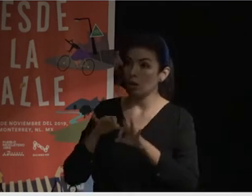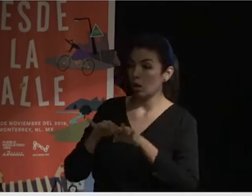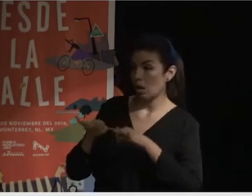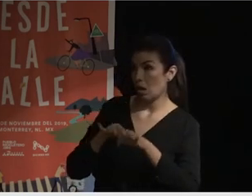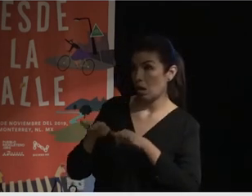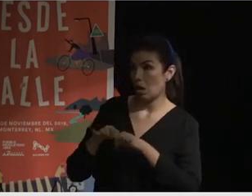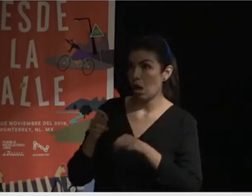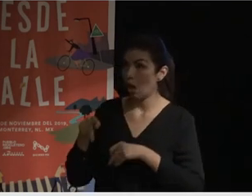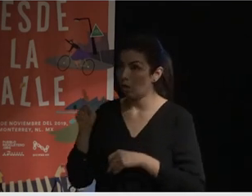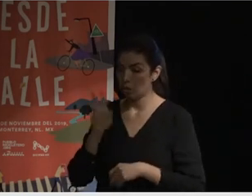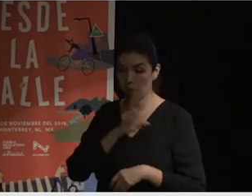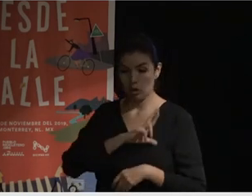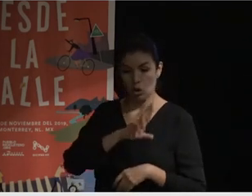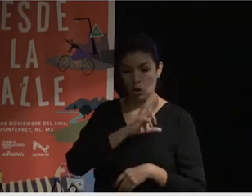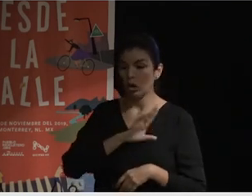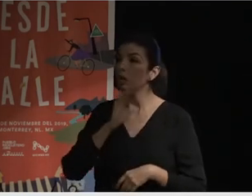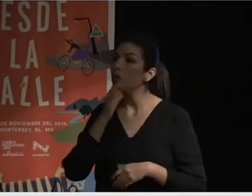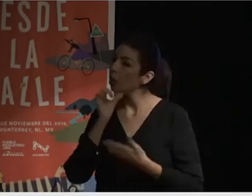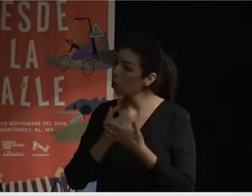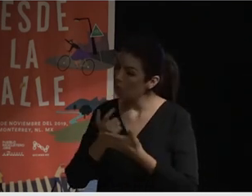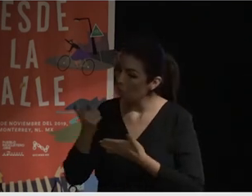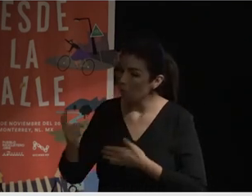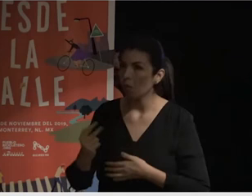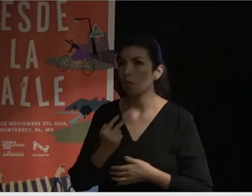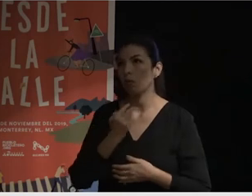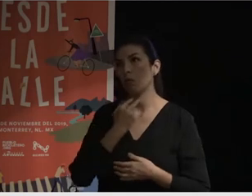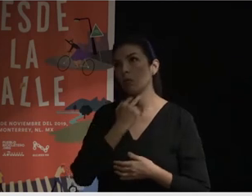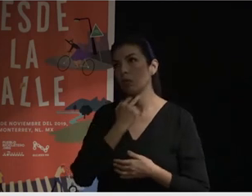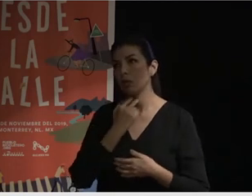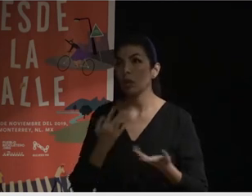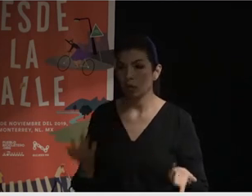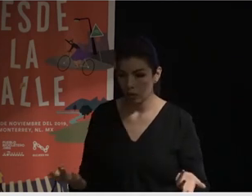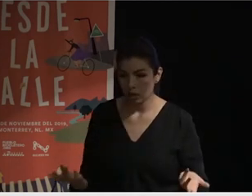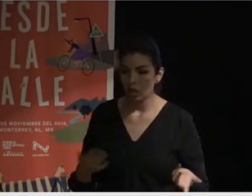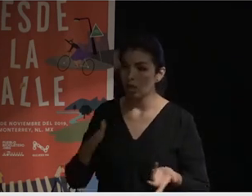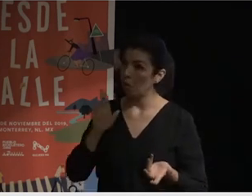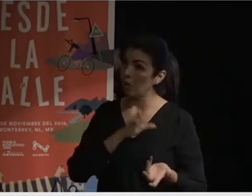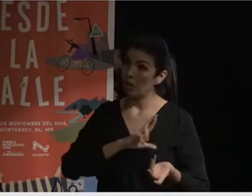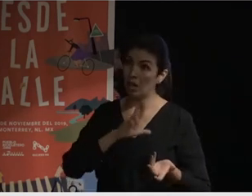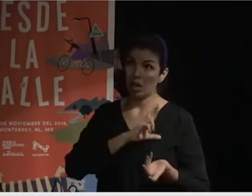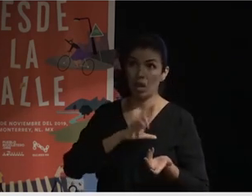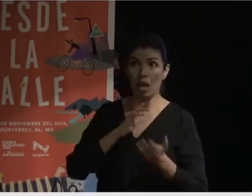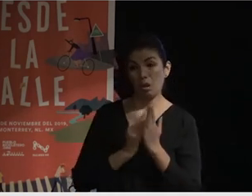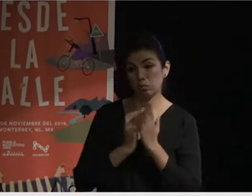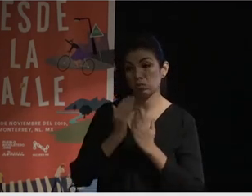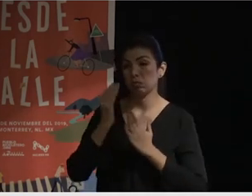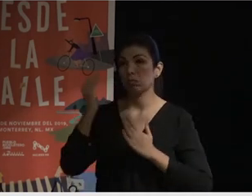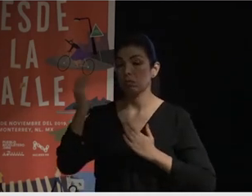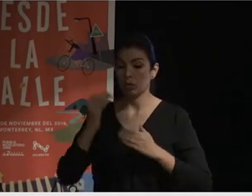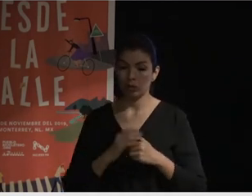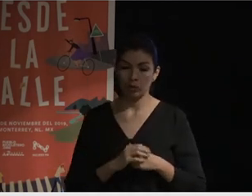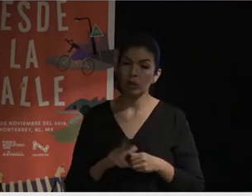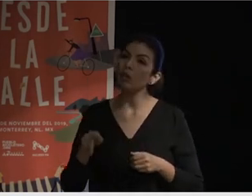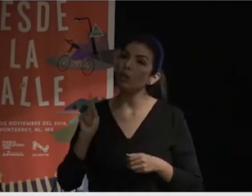empezar a organizarse para poder salir adelante, no hay de otra menos de que heredes o te asines con tus roomies y vamos ahí. Pero eso